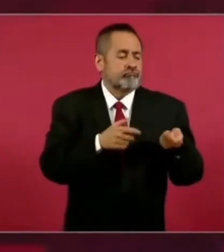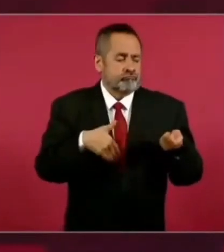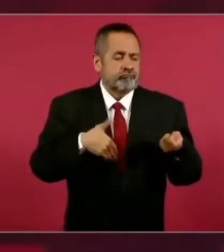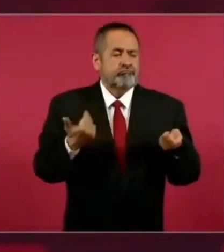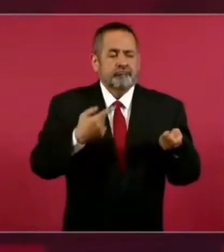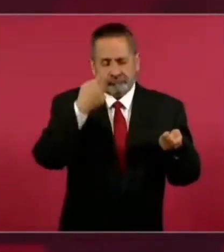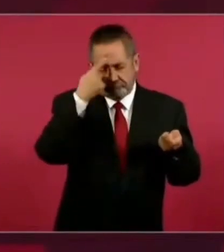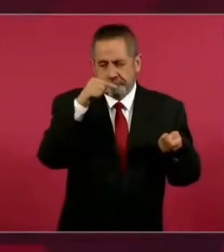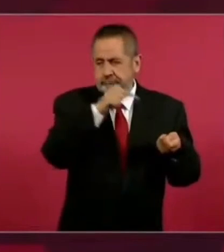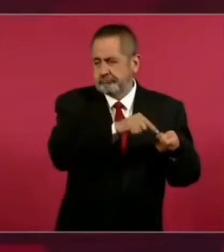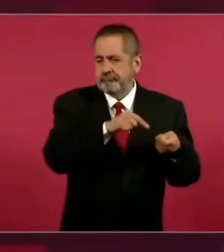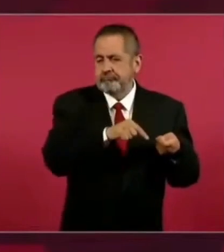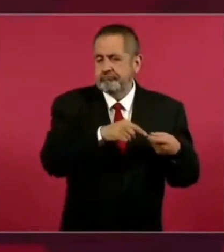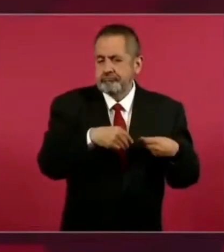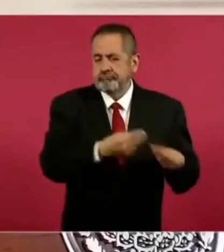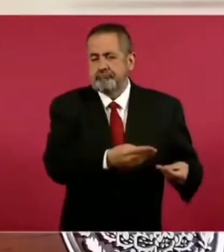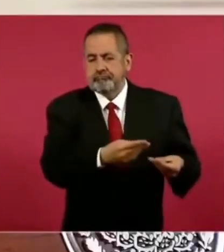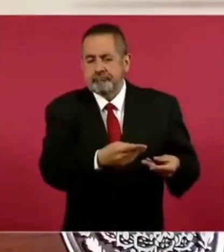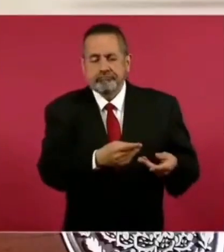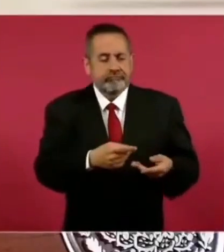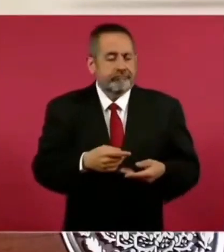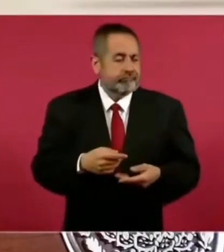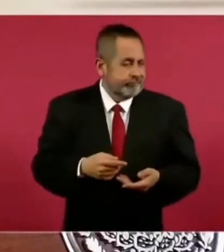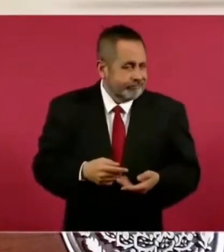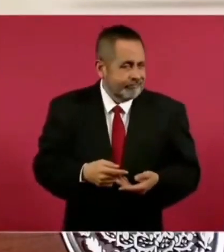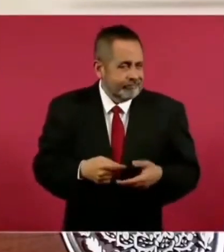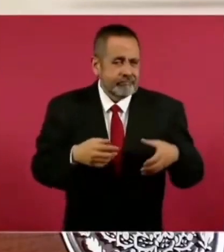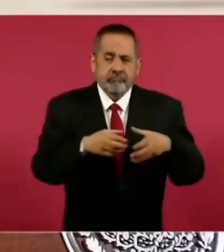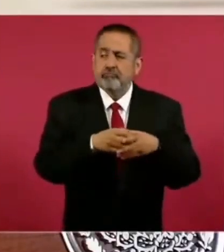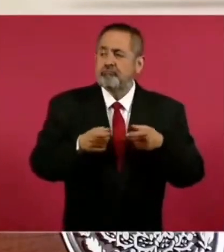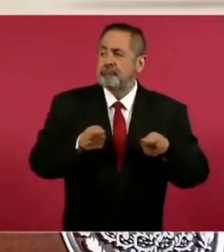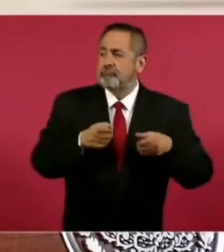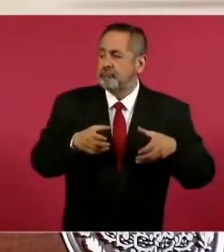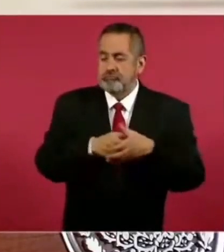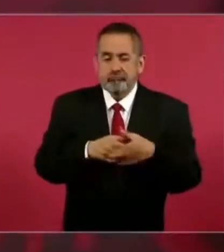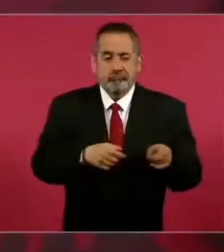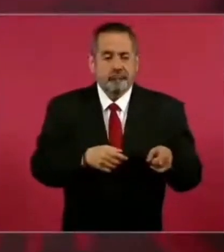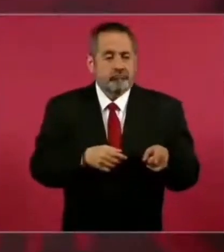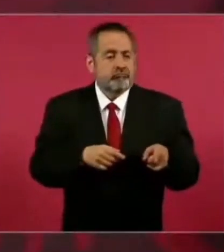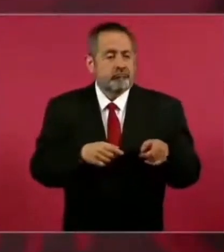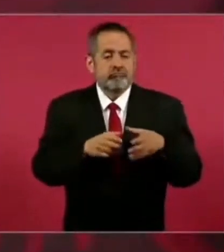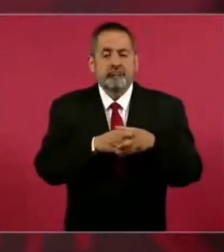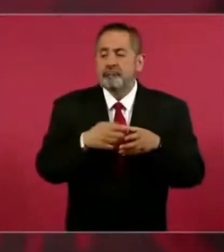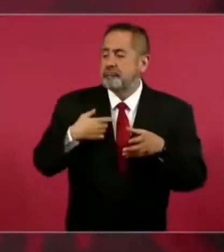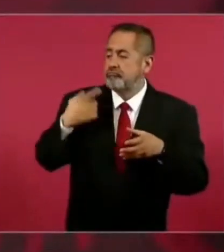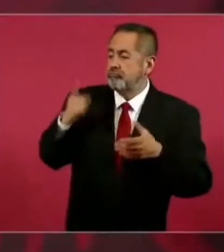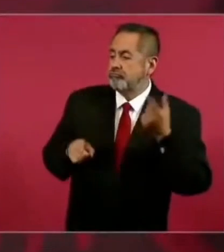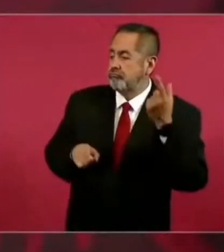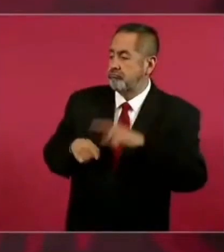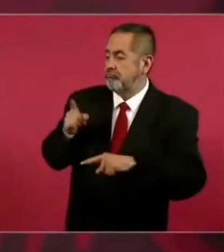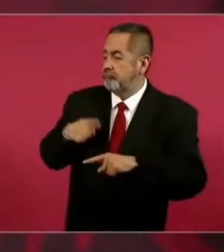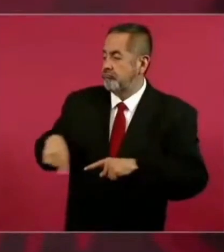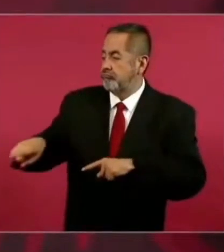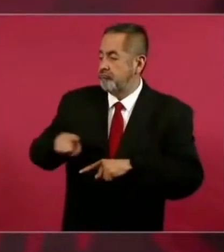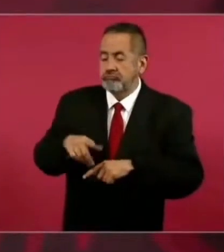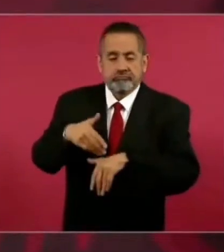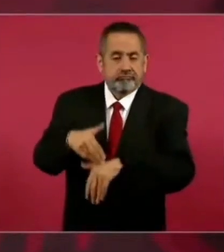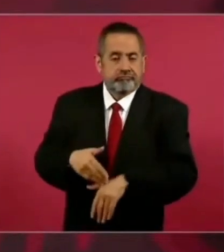al grupo de oligarcas que dominaba, mandaba en México.